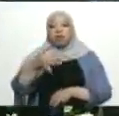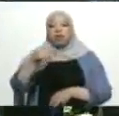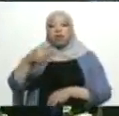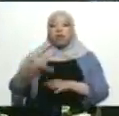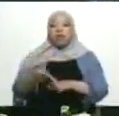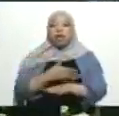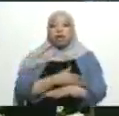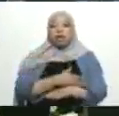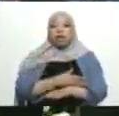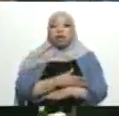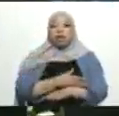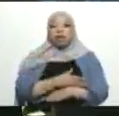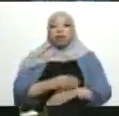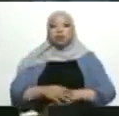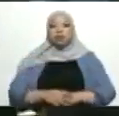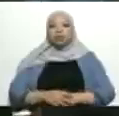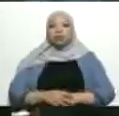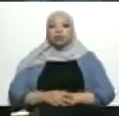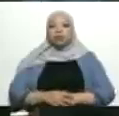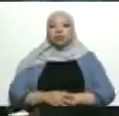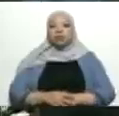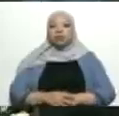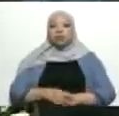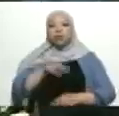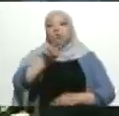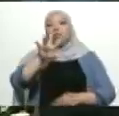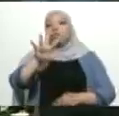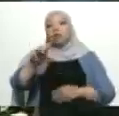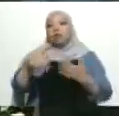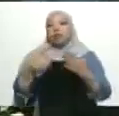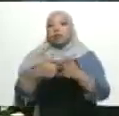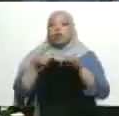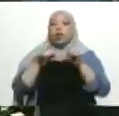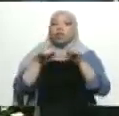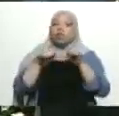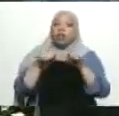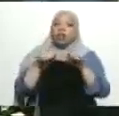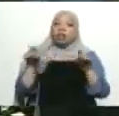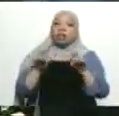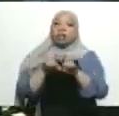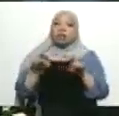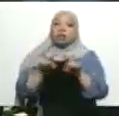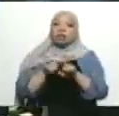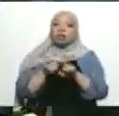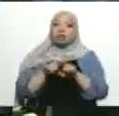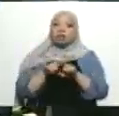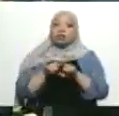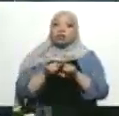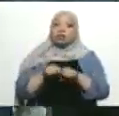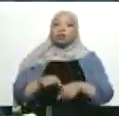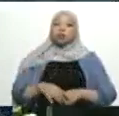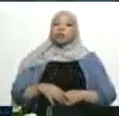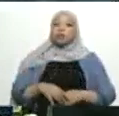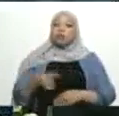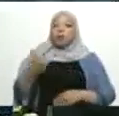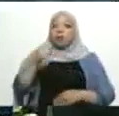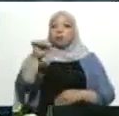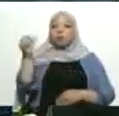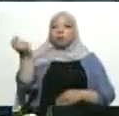antes, los del 4, los del 23, y seguramente si hubiese una agresión dentro de un mes